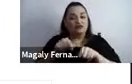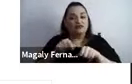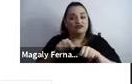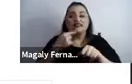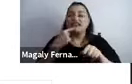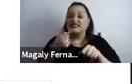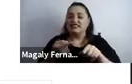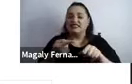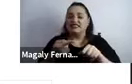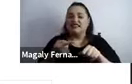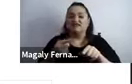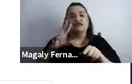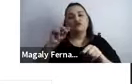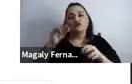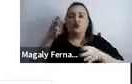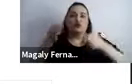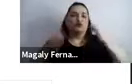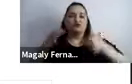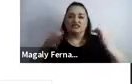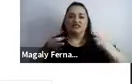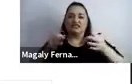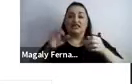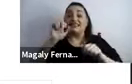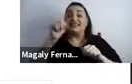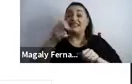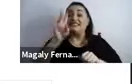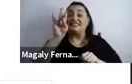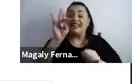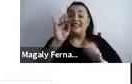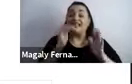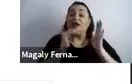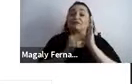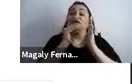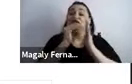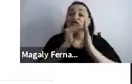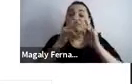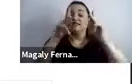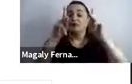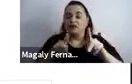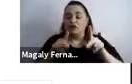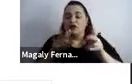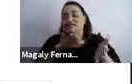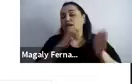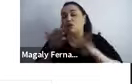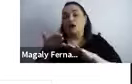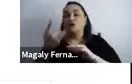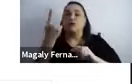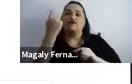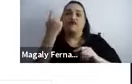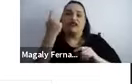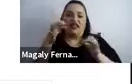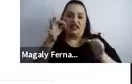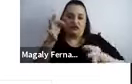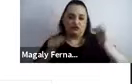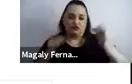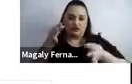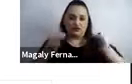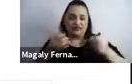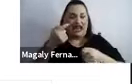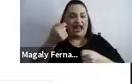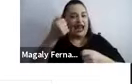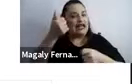decir injusticia. Y son 17 millones de personas al año que mueren por injusticia. Casi 10